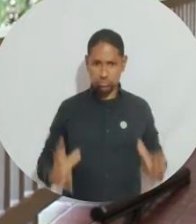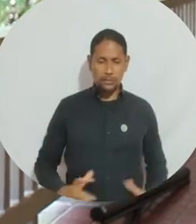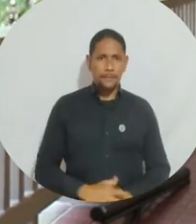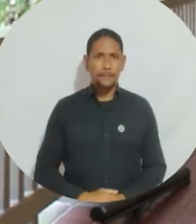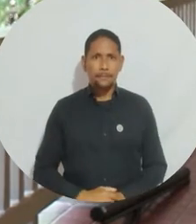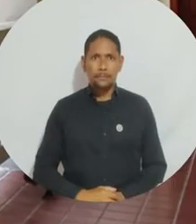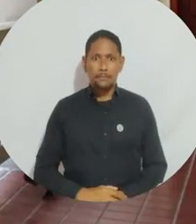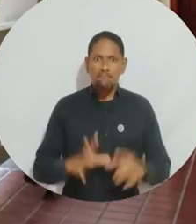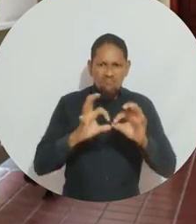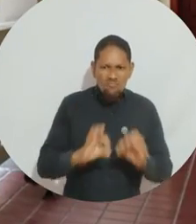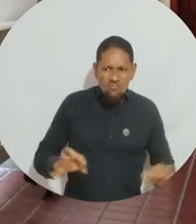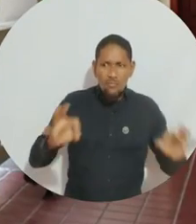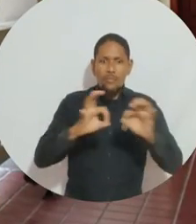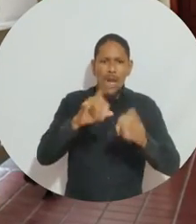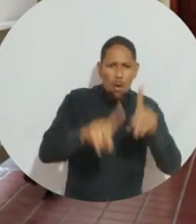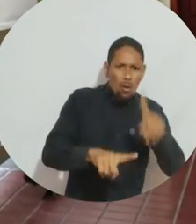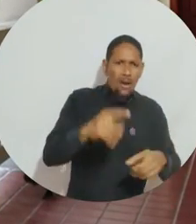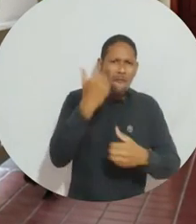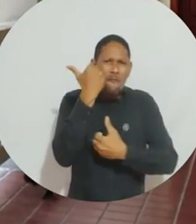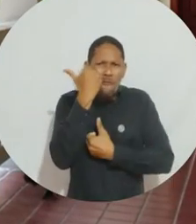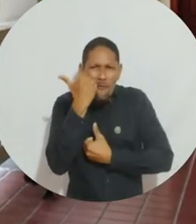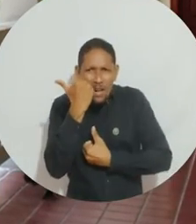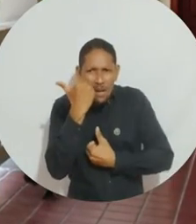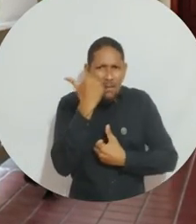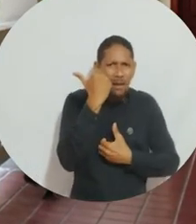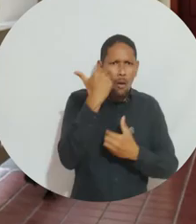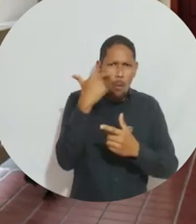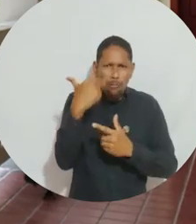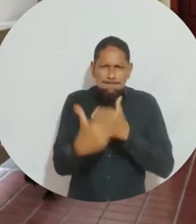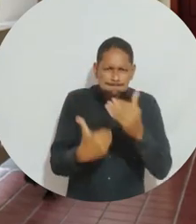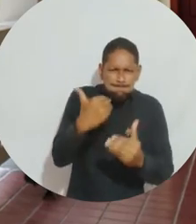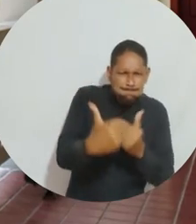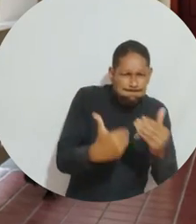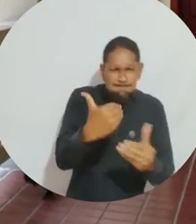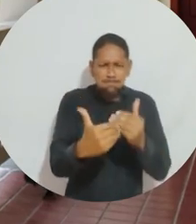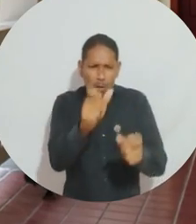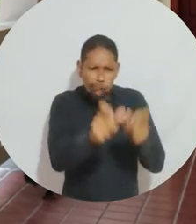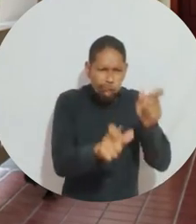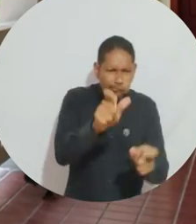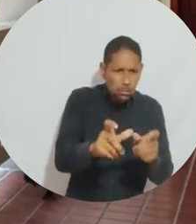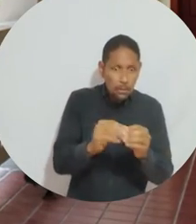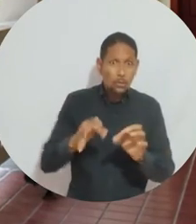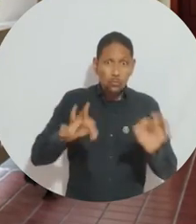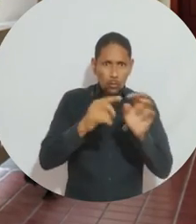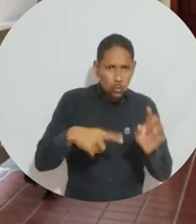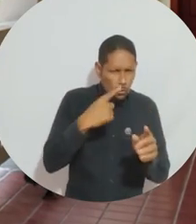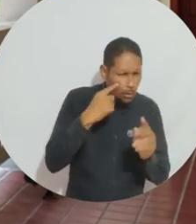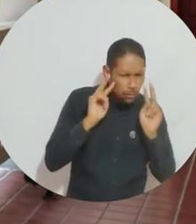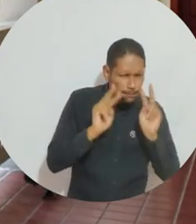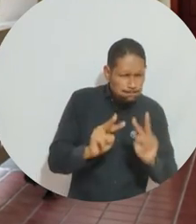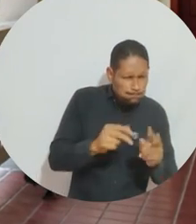a temas internos. Mejorar el tratamiento de ciertos tipos de enfermedades y ciertos pacientes, porque no todos se deben tratar de la misma